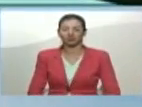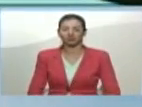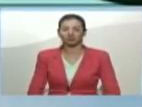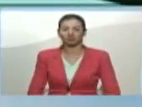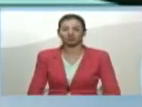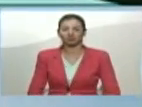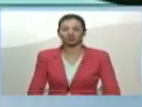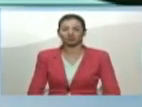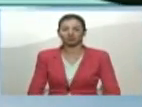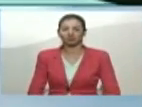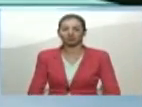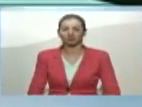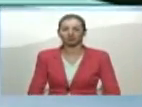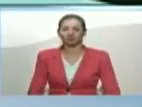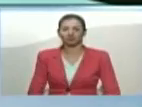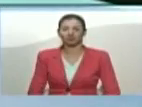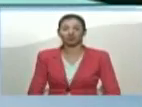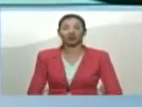renacimiento